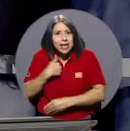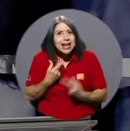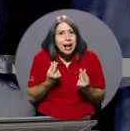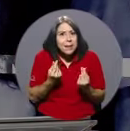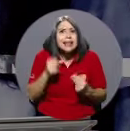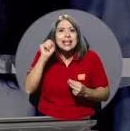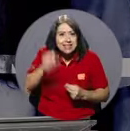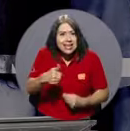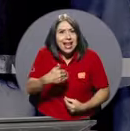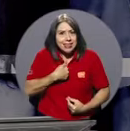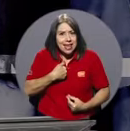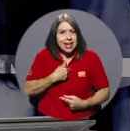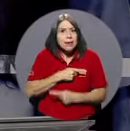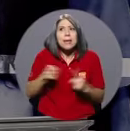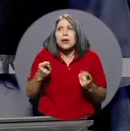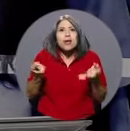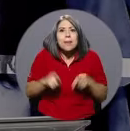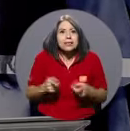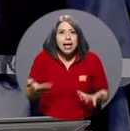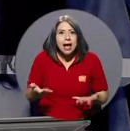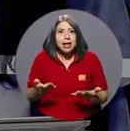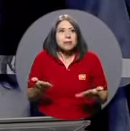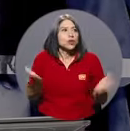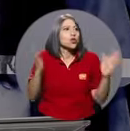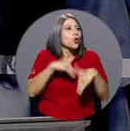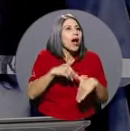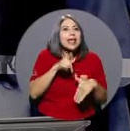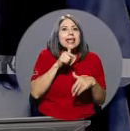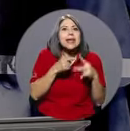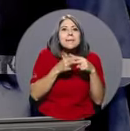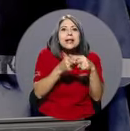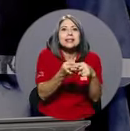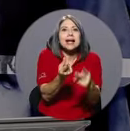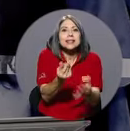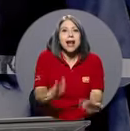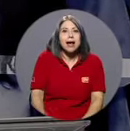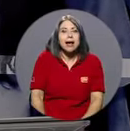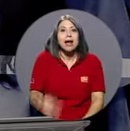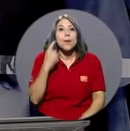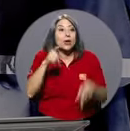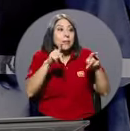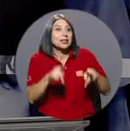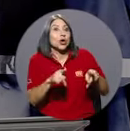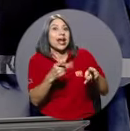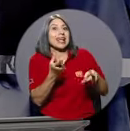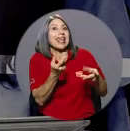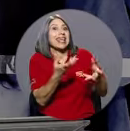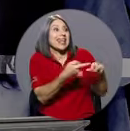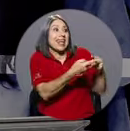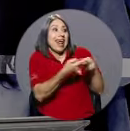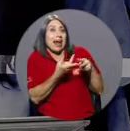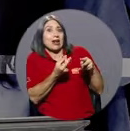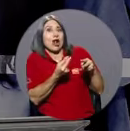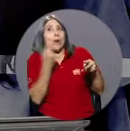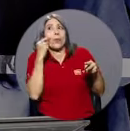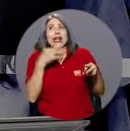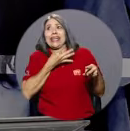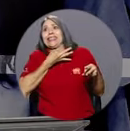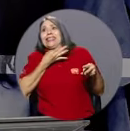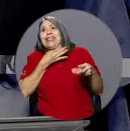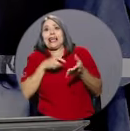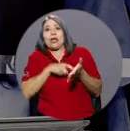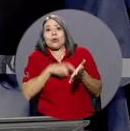la plata, porque al final sí la tienen. El tema es que no hay, primero, a quién prestársela, porque el que la quiere agarrar es porque está endeudado hasta las